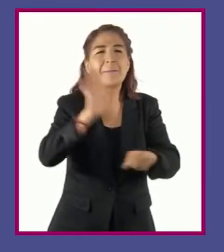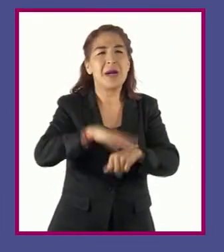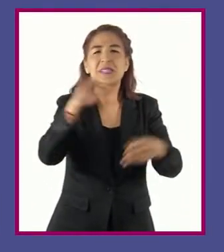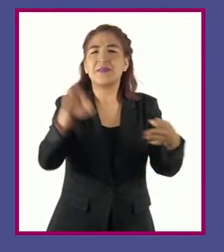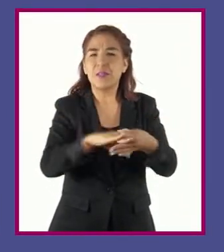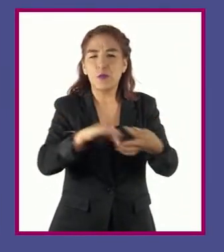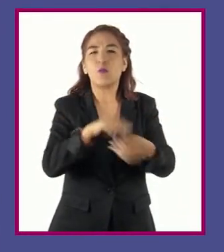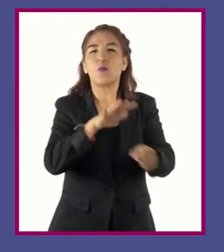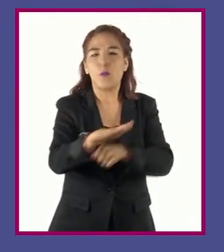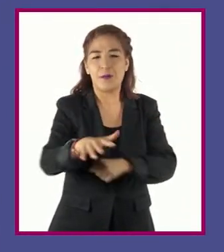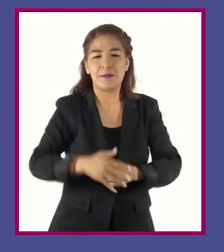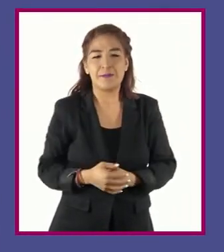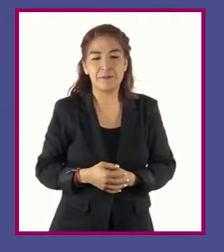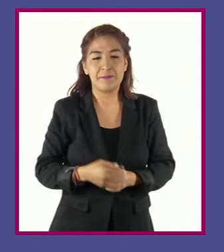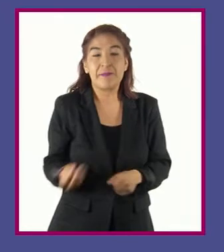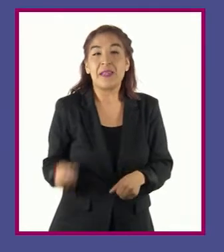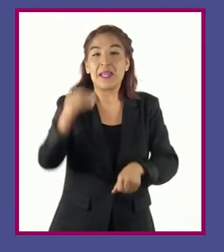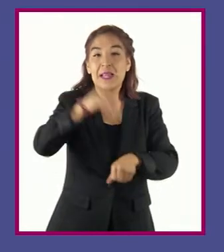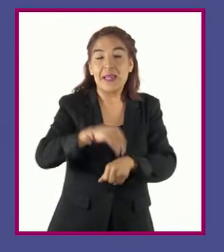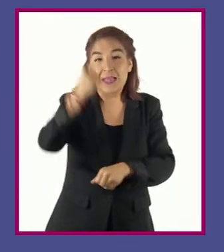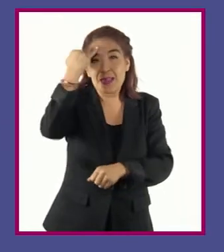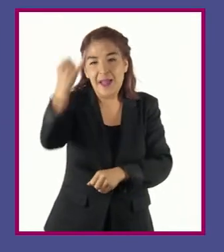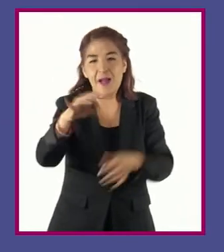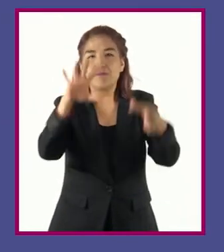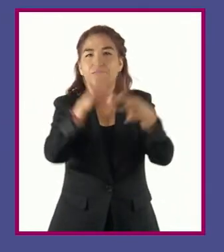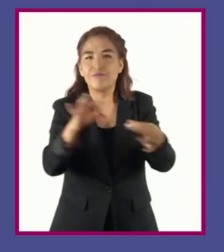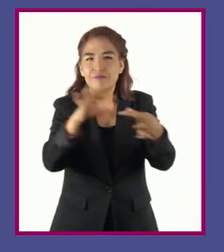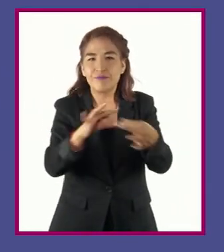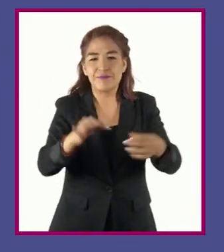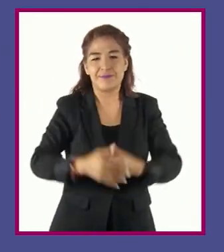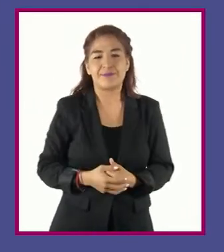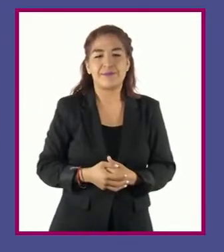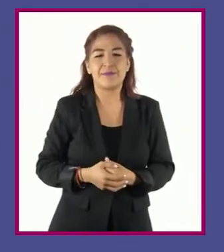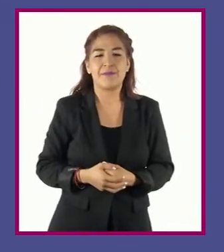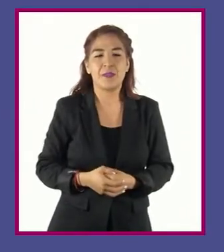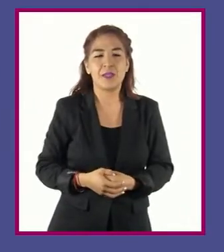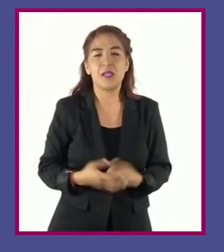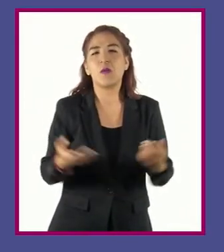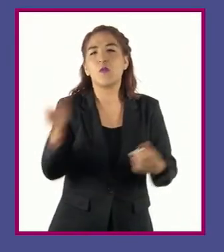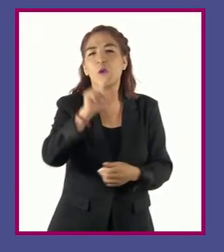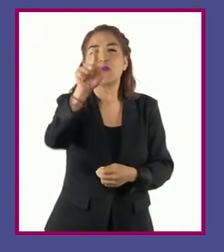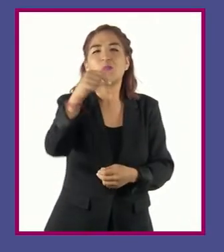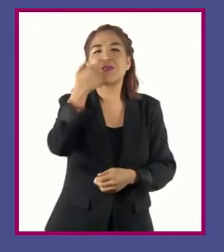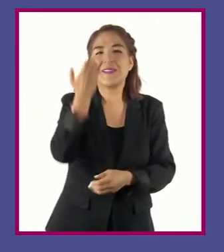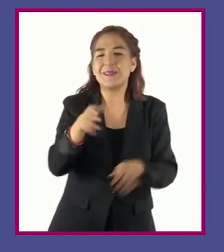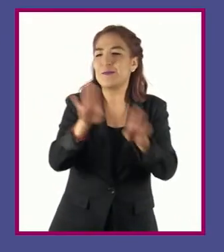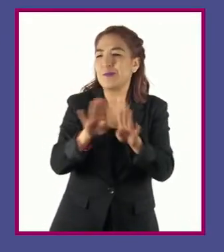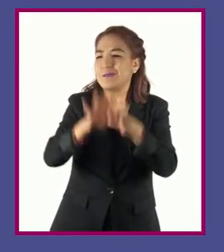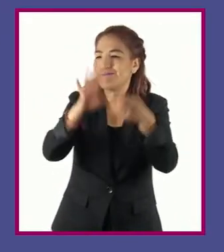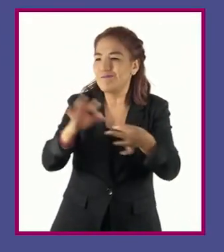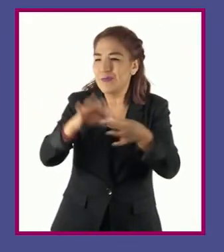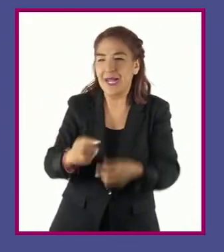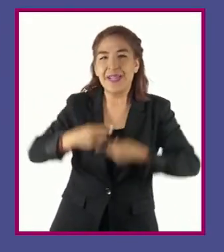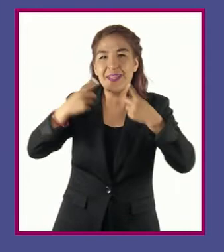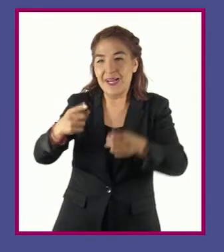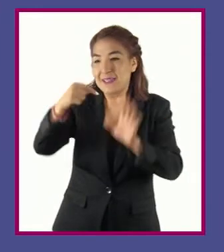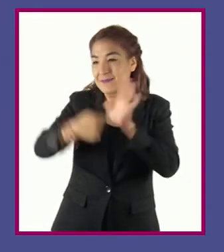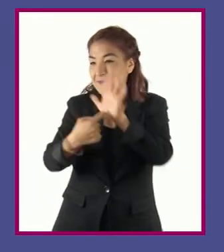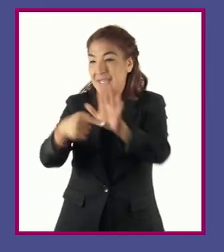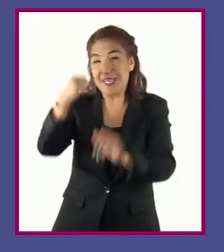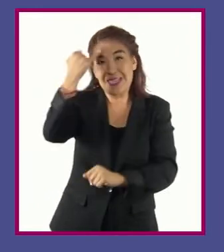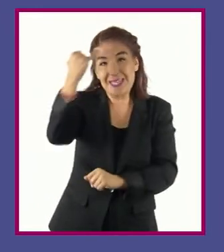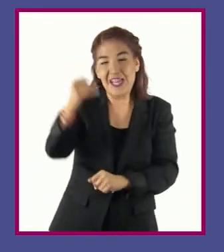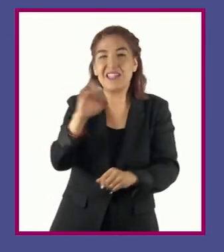son: para agregar ideas y argumentos, cuando se desea explicar una excepción o mostrar ideas y datos